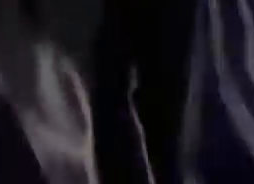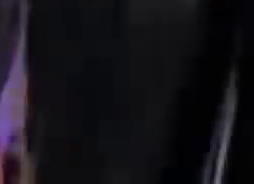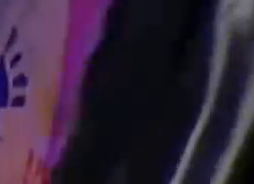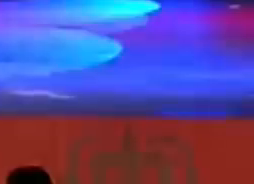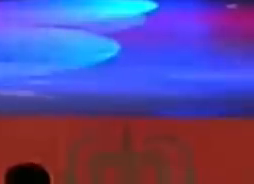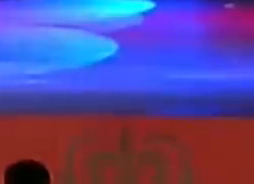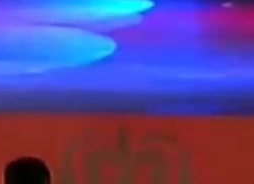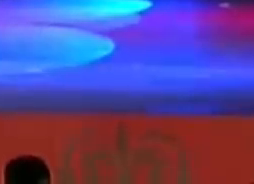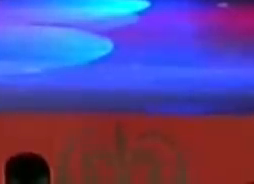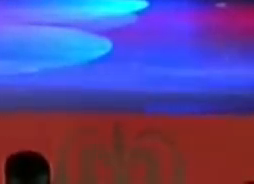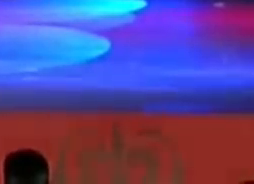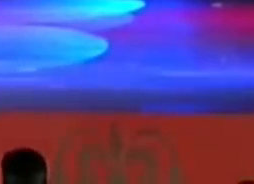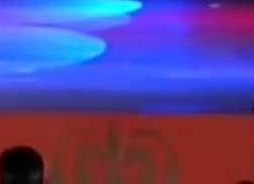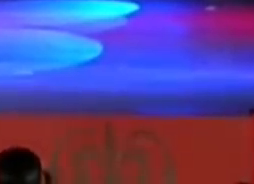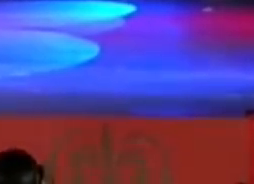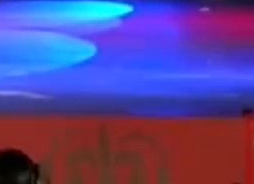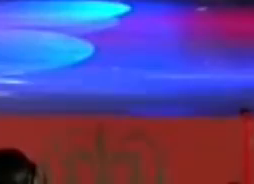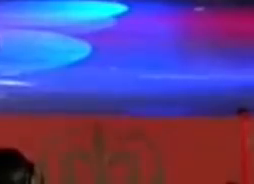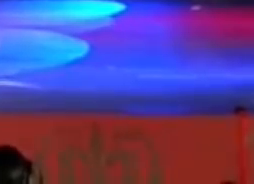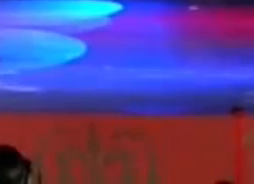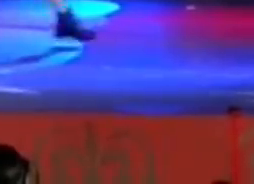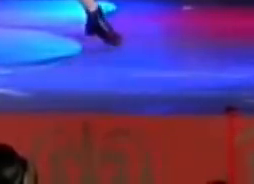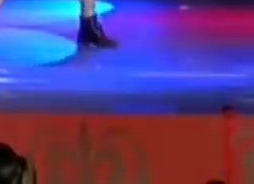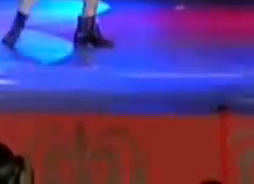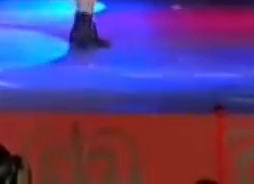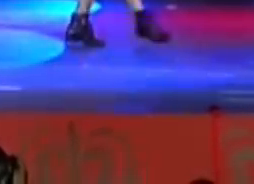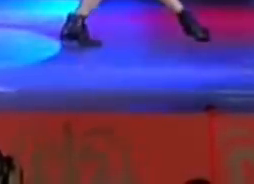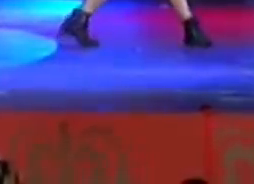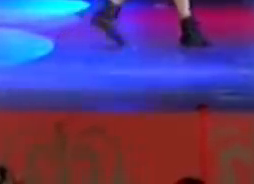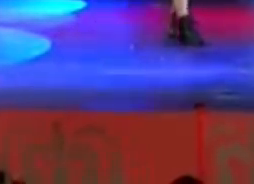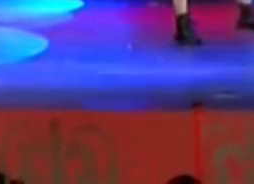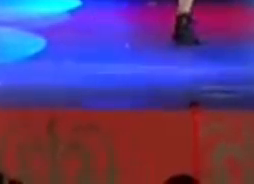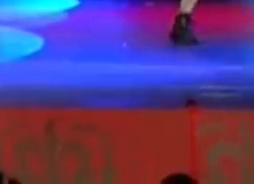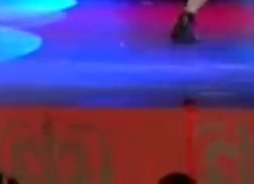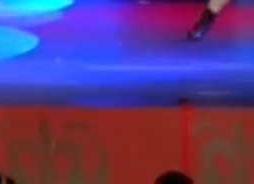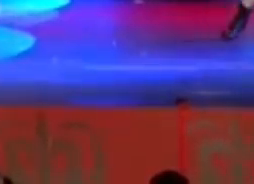tan débil, tan vulnerable.